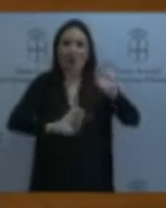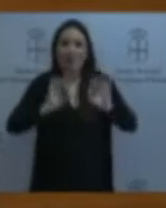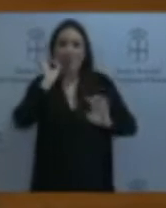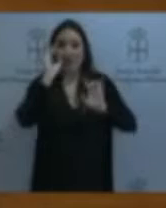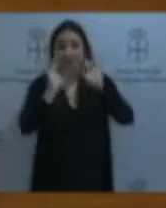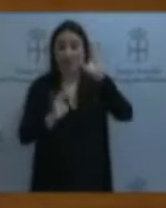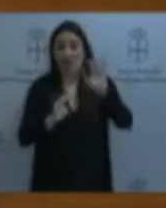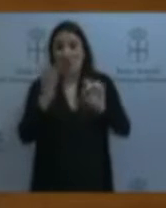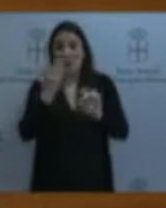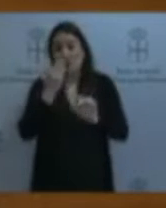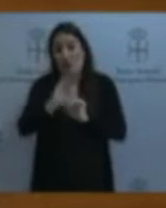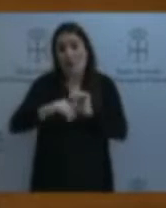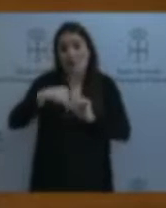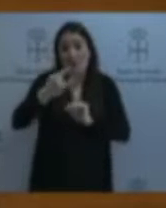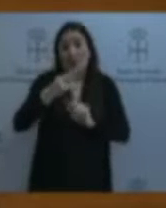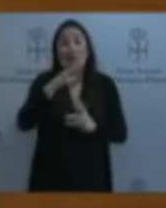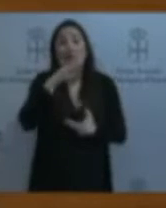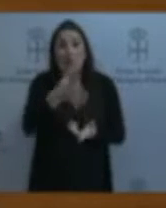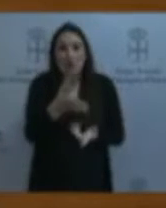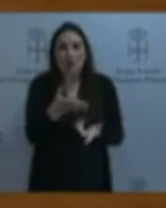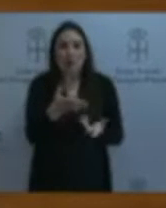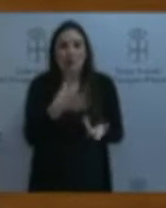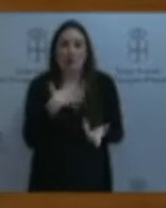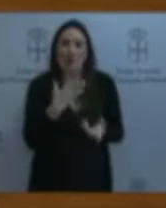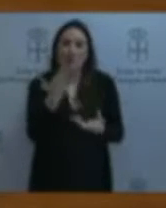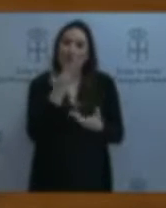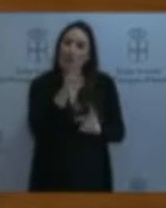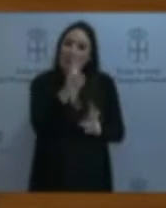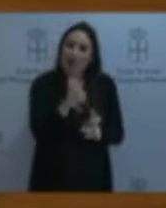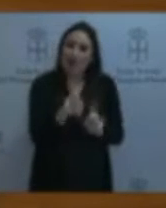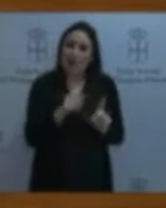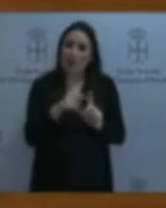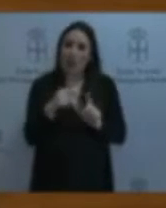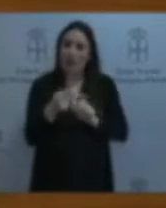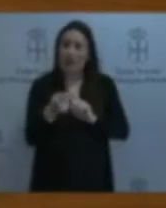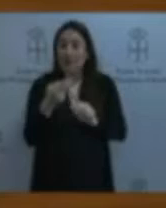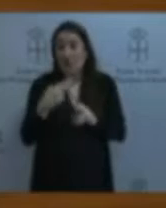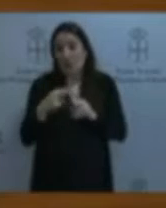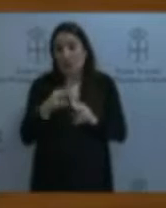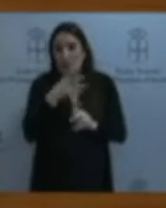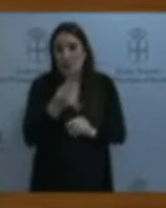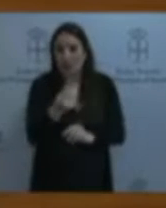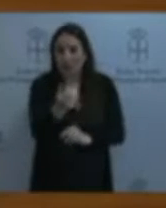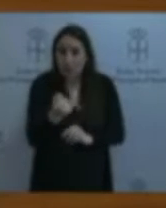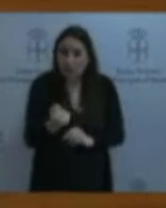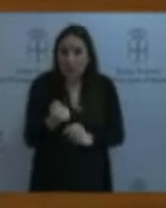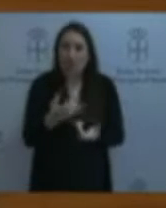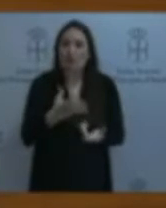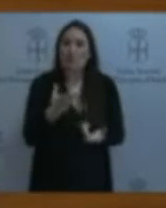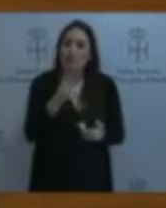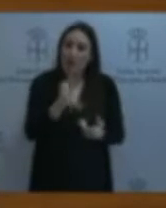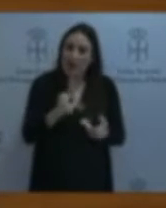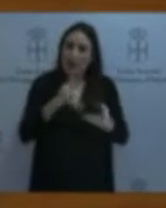la escuela podía ser refugio frente a las políticas de austeridad, es que la veían como punto de partida para reconstruir los lazos